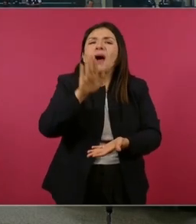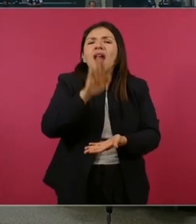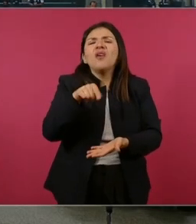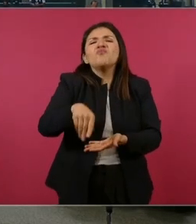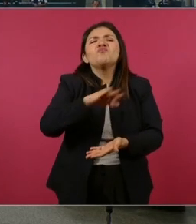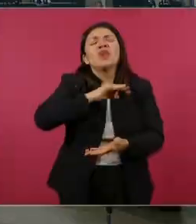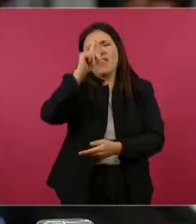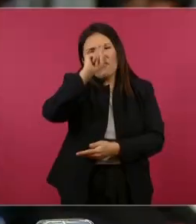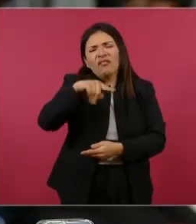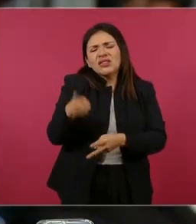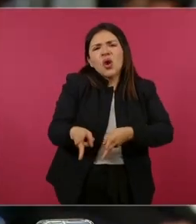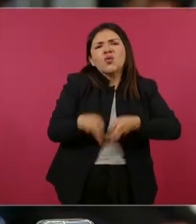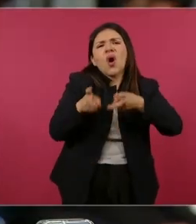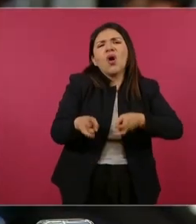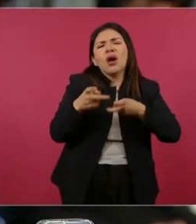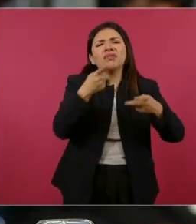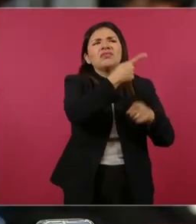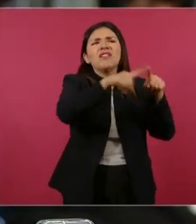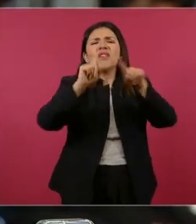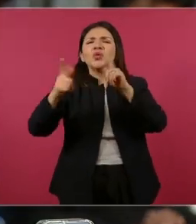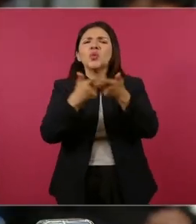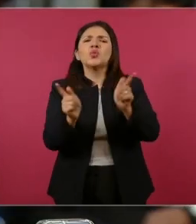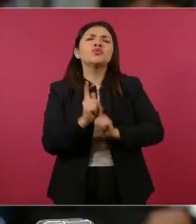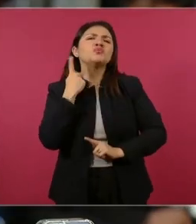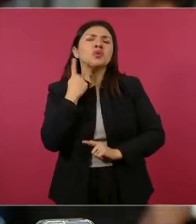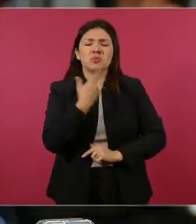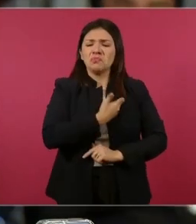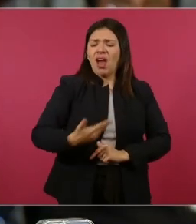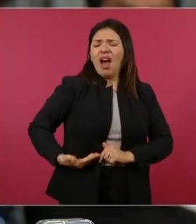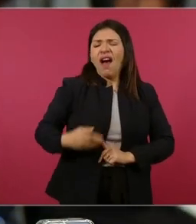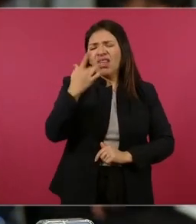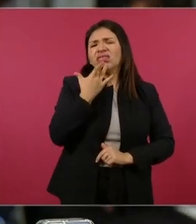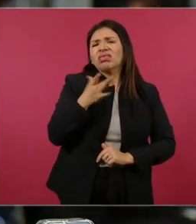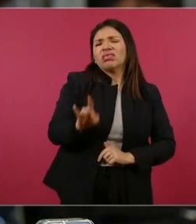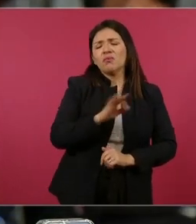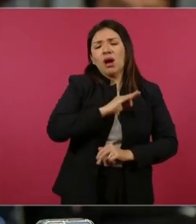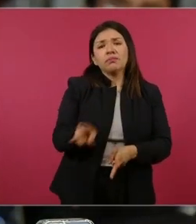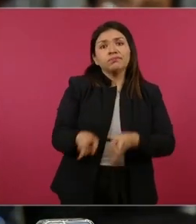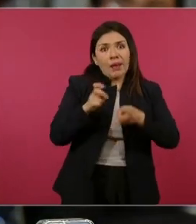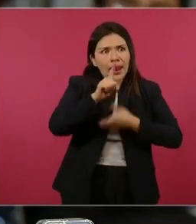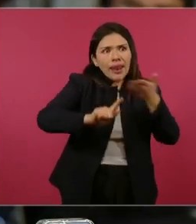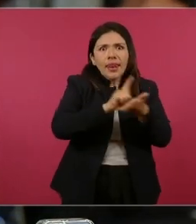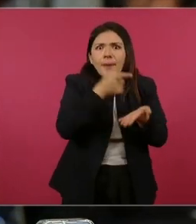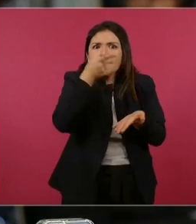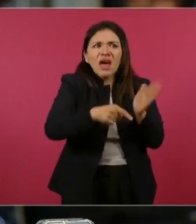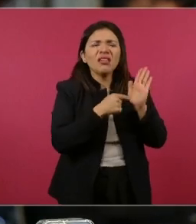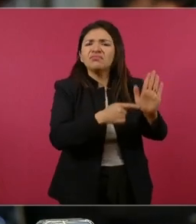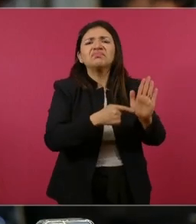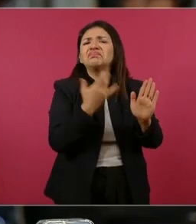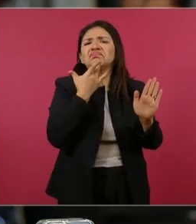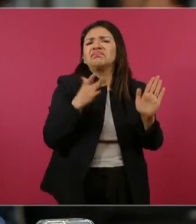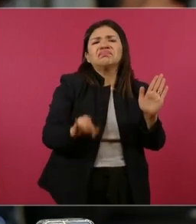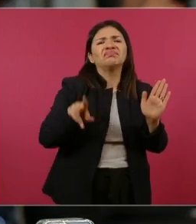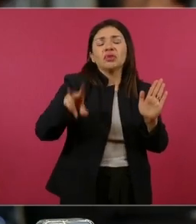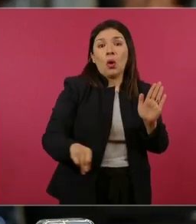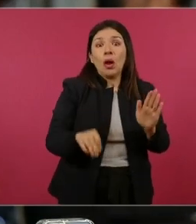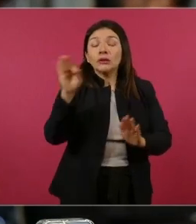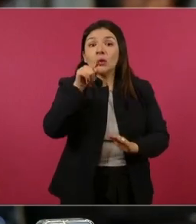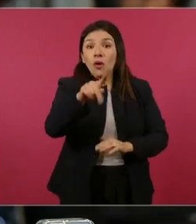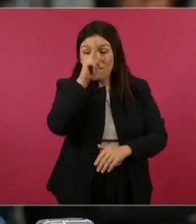chica de los presidentes de los partidos en turno, en lugar de usarse para lo que la ley contempla, y en casos de violencia política de